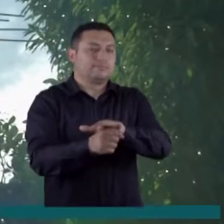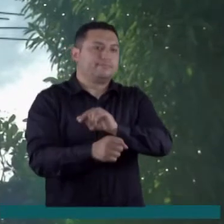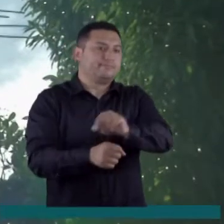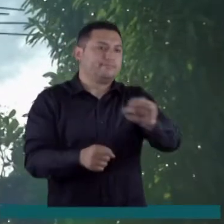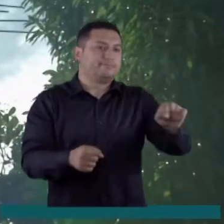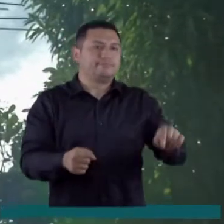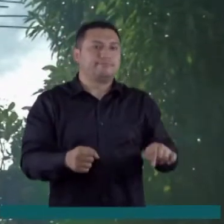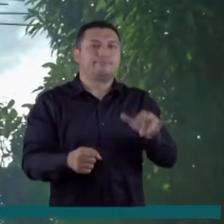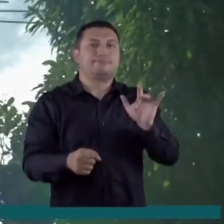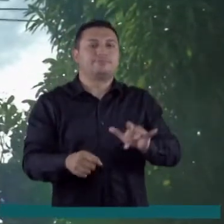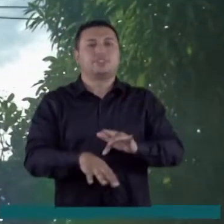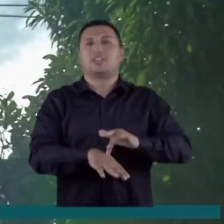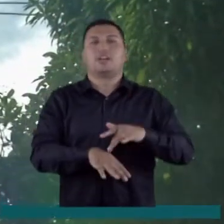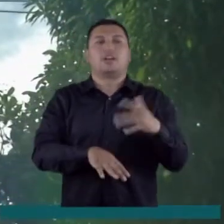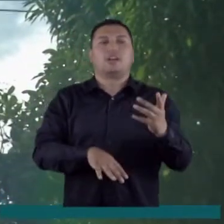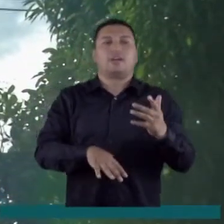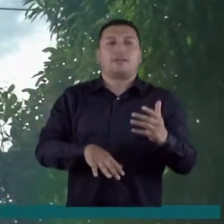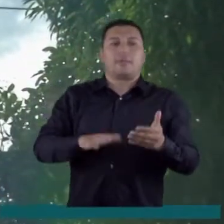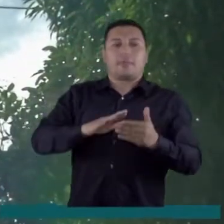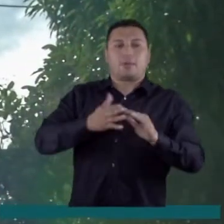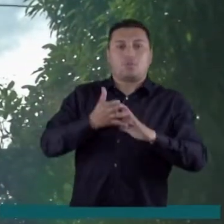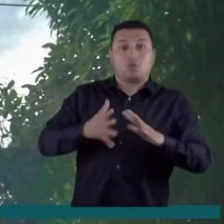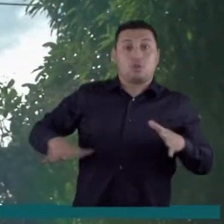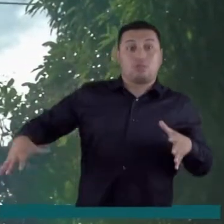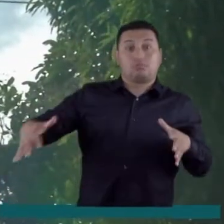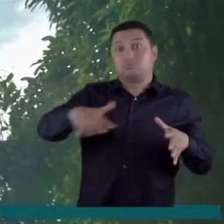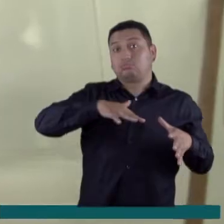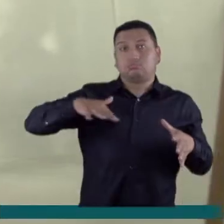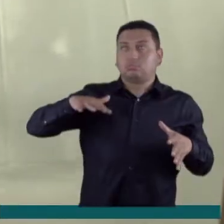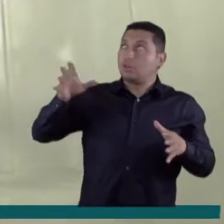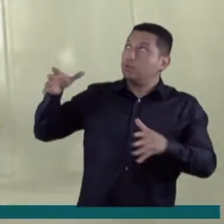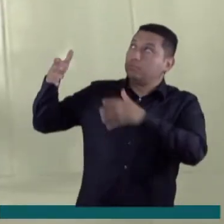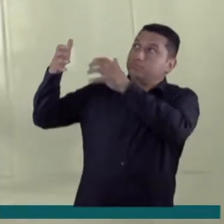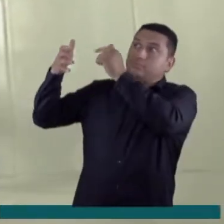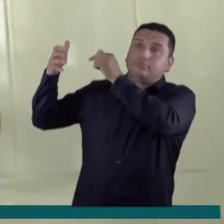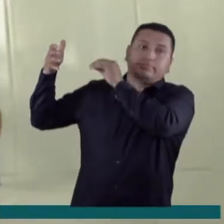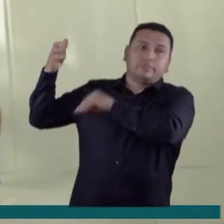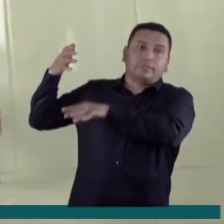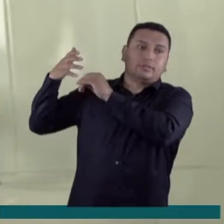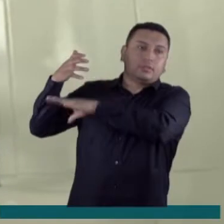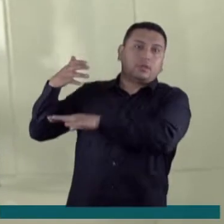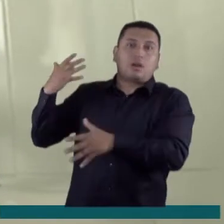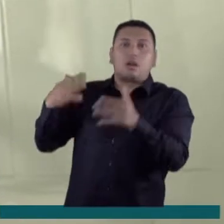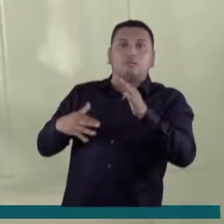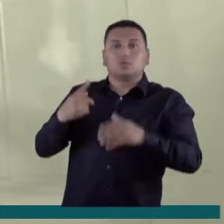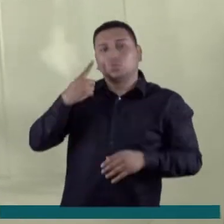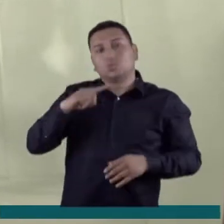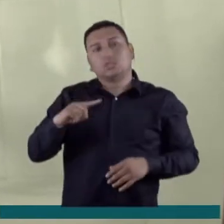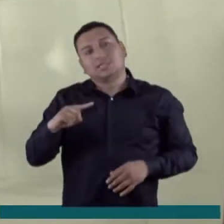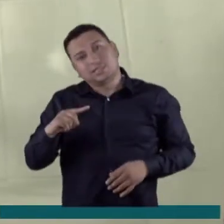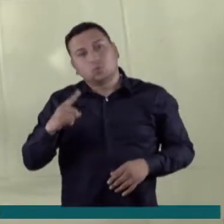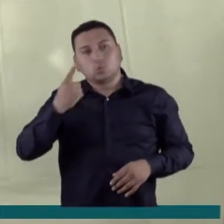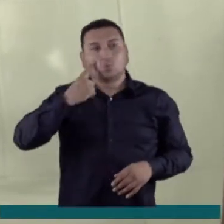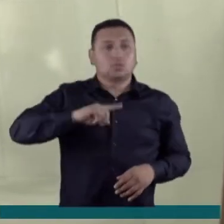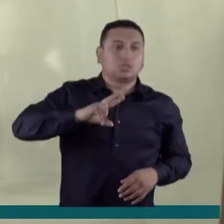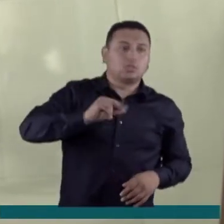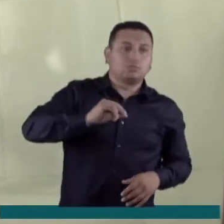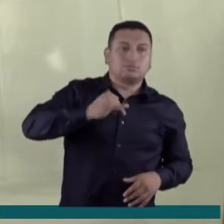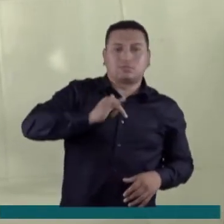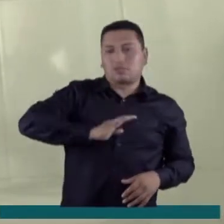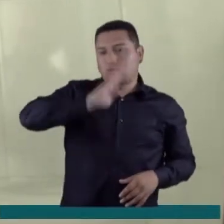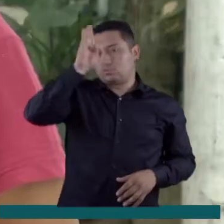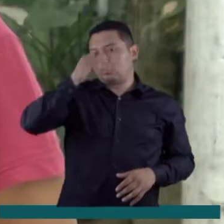otros, utilizan acueductos comunales o pozos propios para abastecerse. Y ellos le ponen el agua a uno un día sí, un día